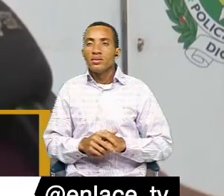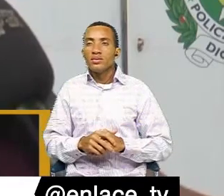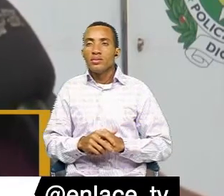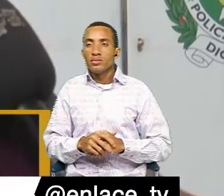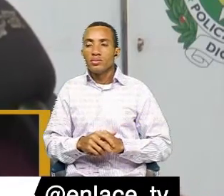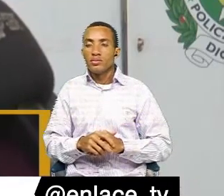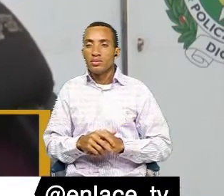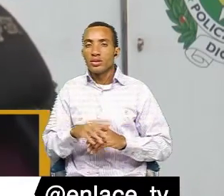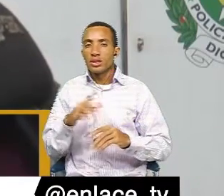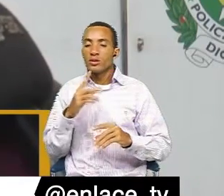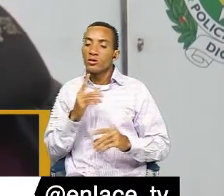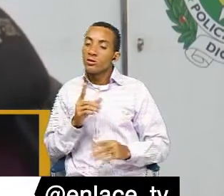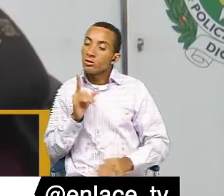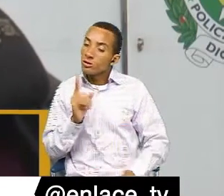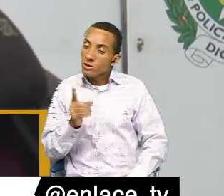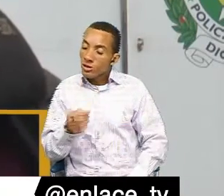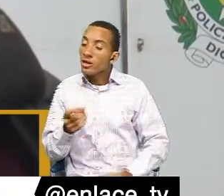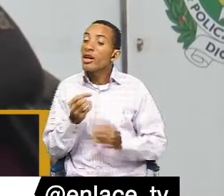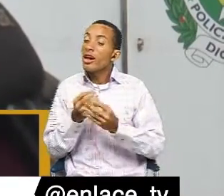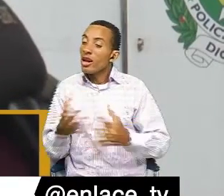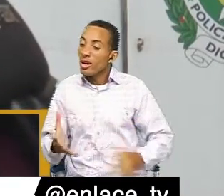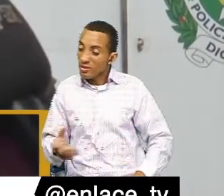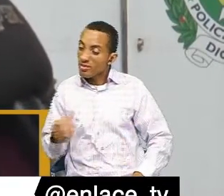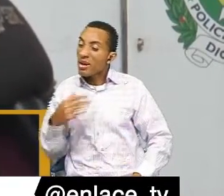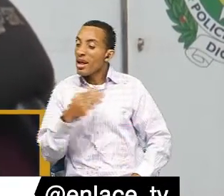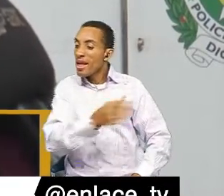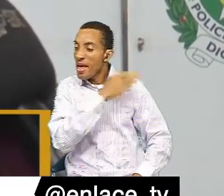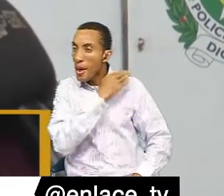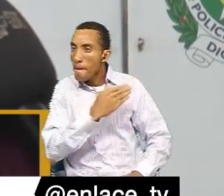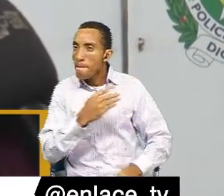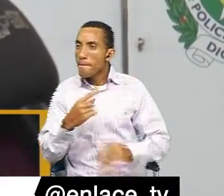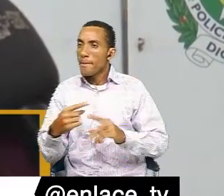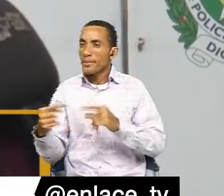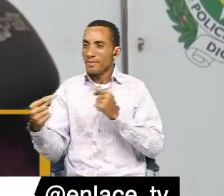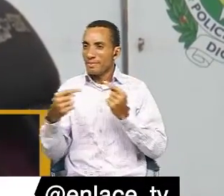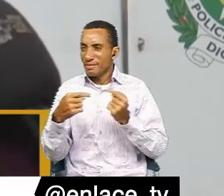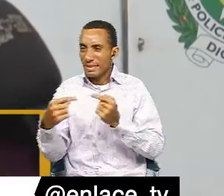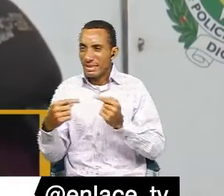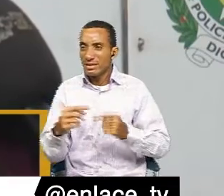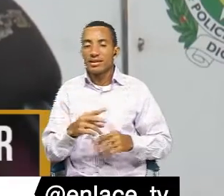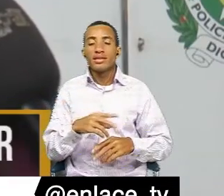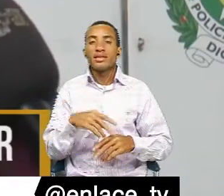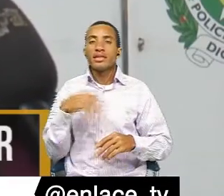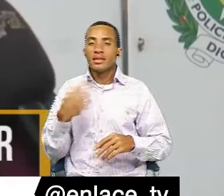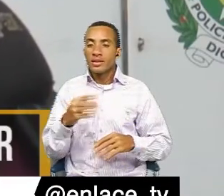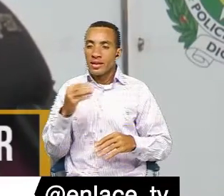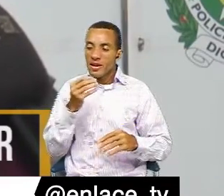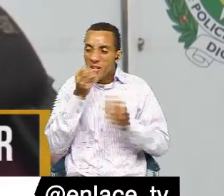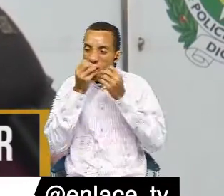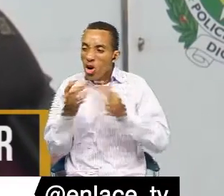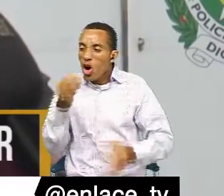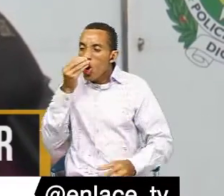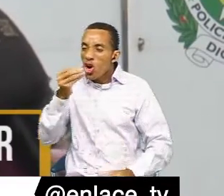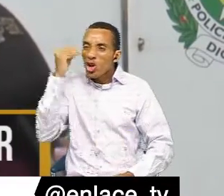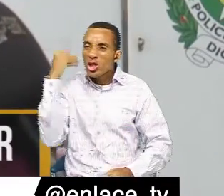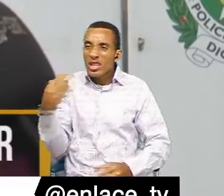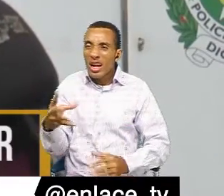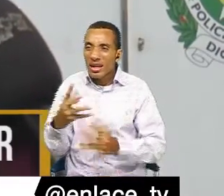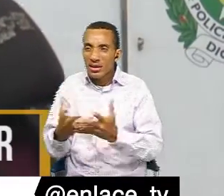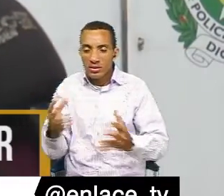De amenazas verbales, de agresiones físicas, de agresiones psicológicas, en